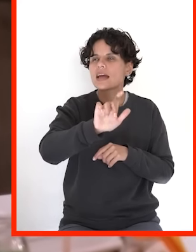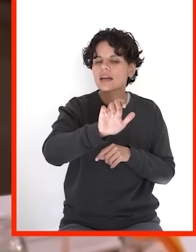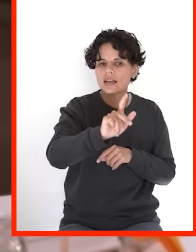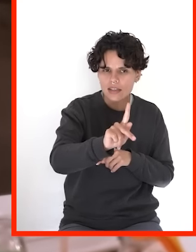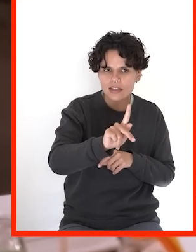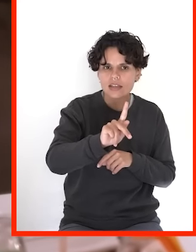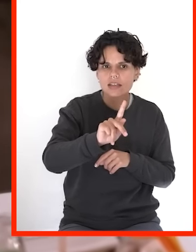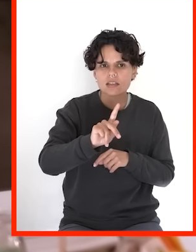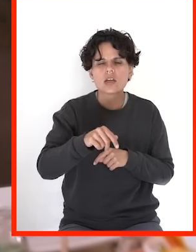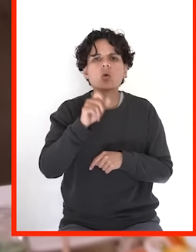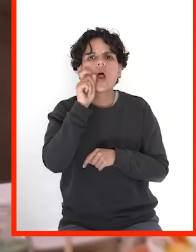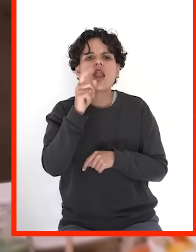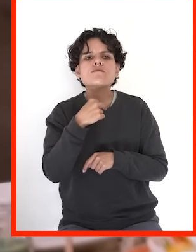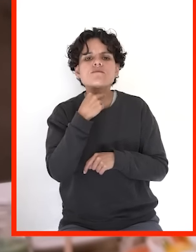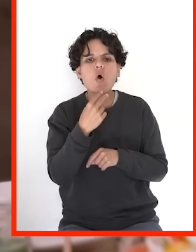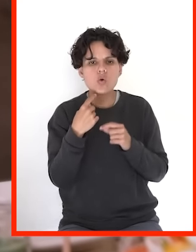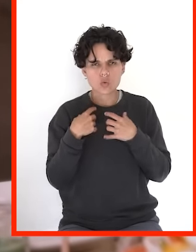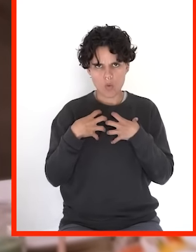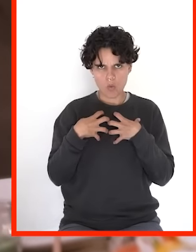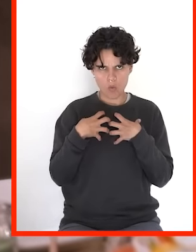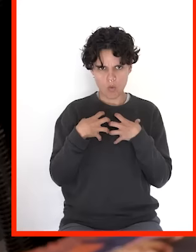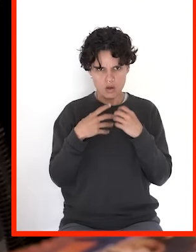que? ¡Hablaste con los... Jet Castillo!